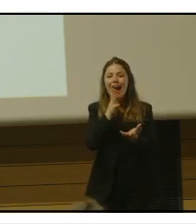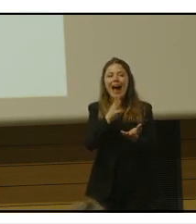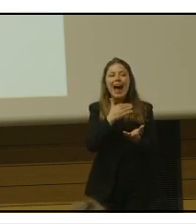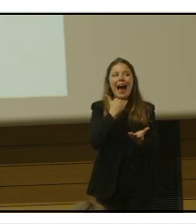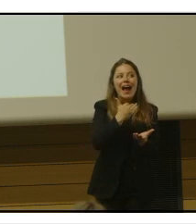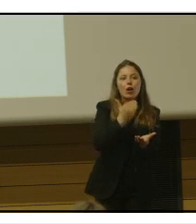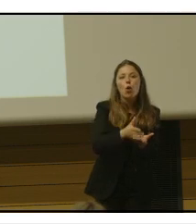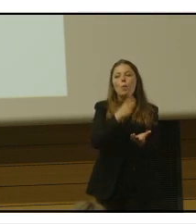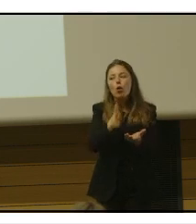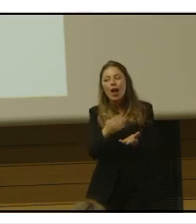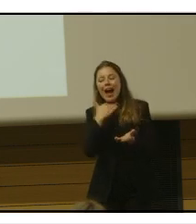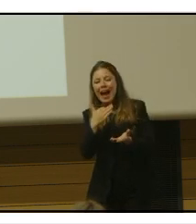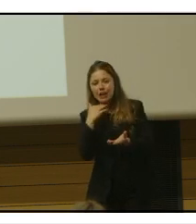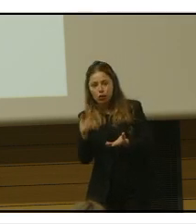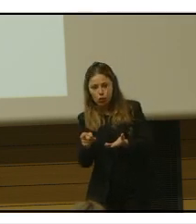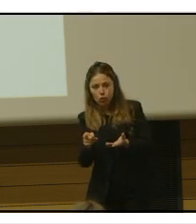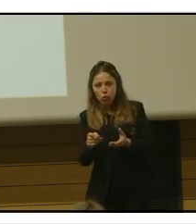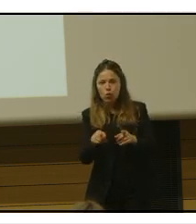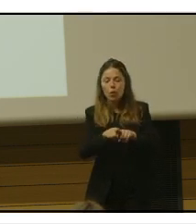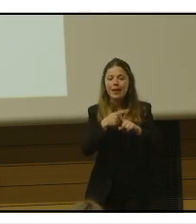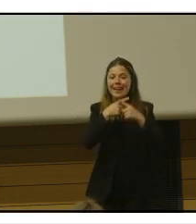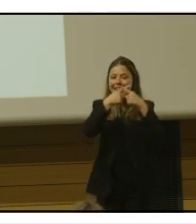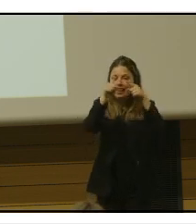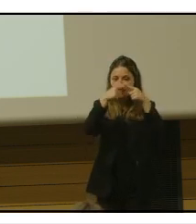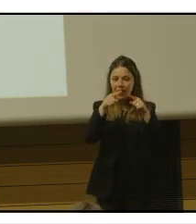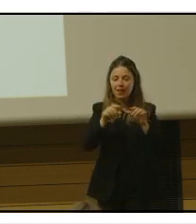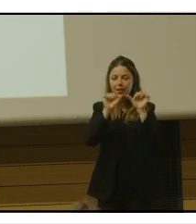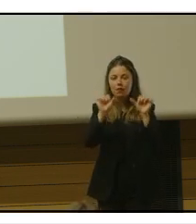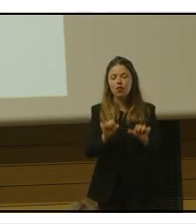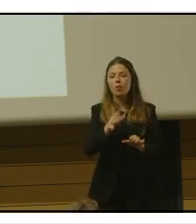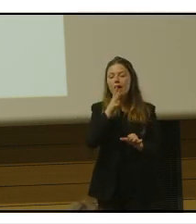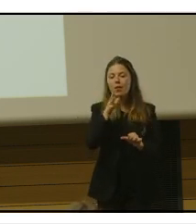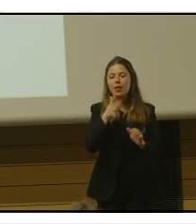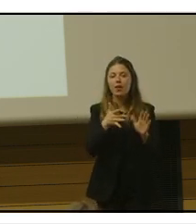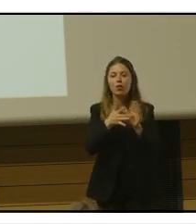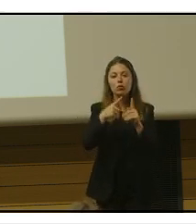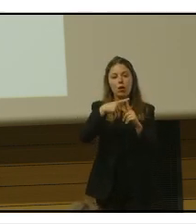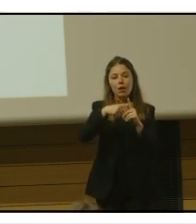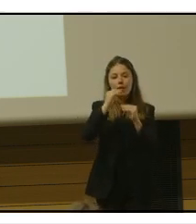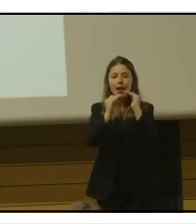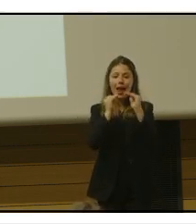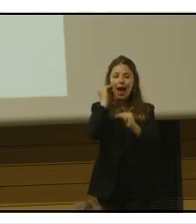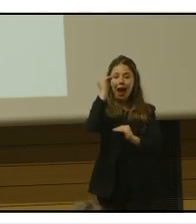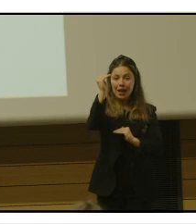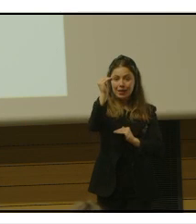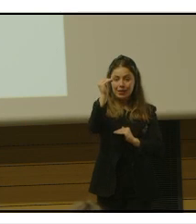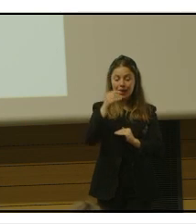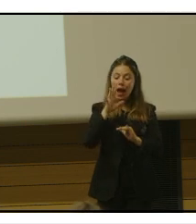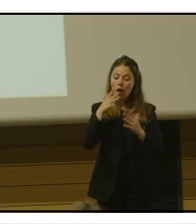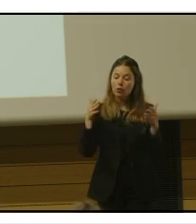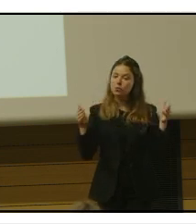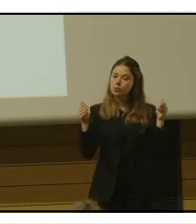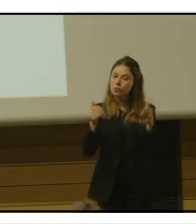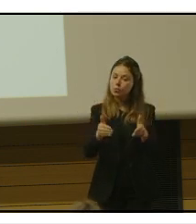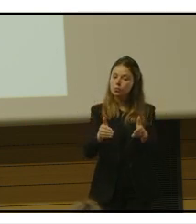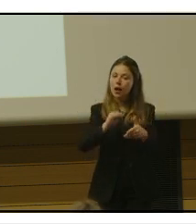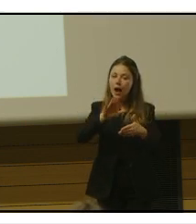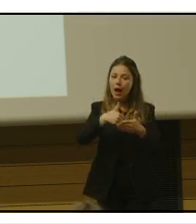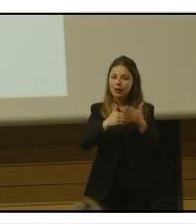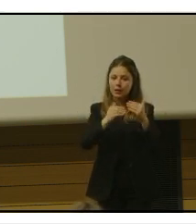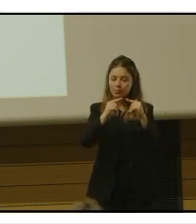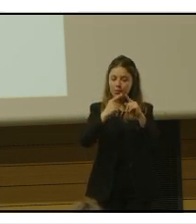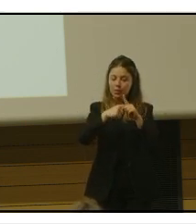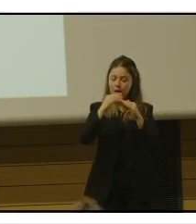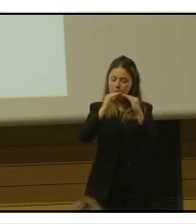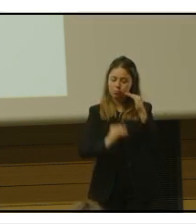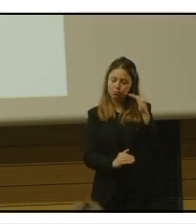causa algo. Bueno, pues aquí hay diferentes niveles de evidencia que van desde un nivel alto, que es en lo que nos vamos a centrar ahora, hasta un nivel muy bajo, que no vamos a